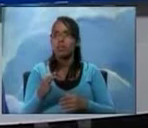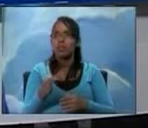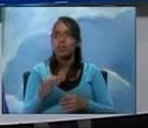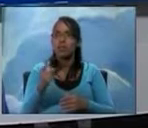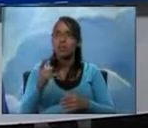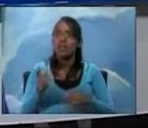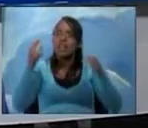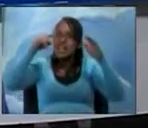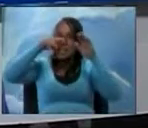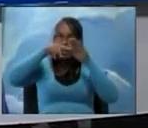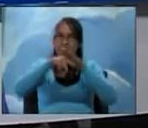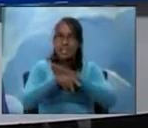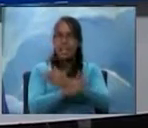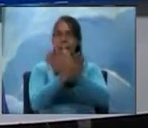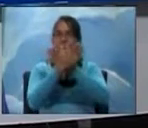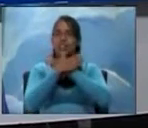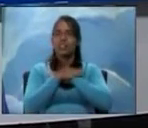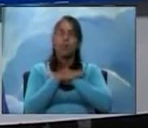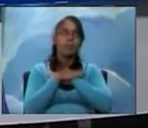Para siempre.